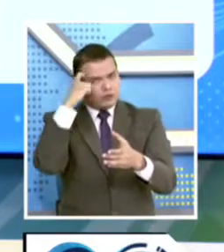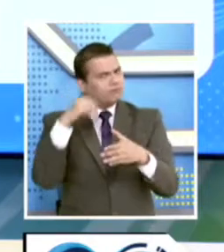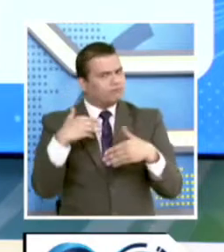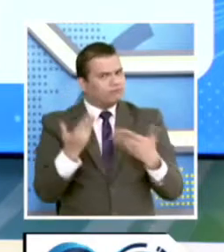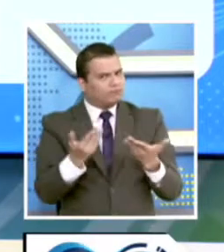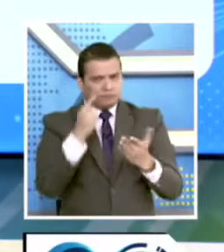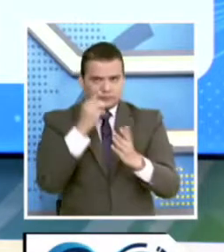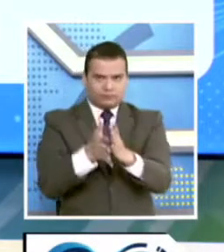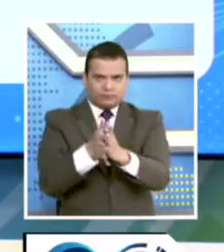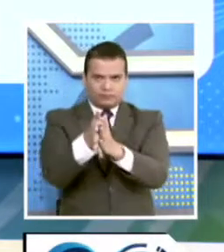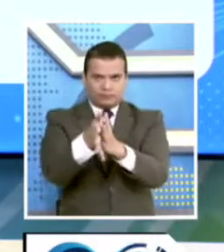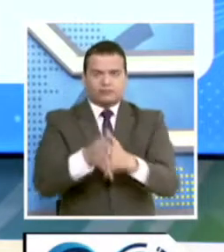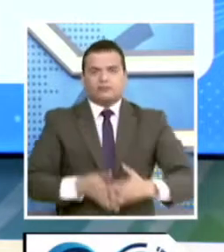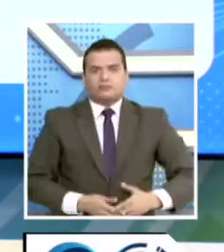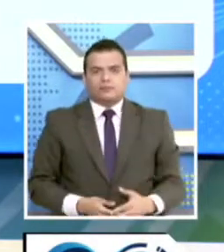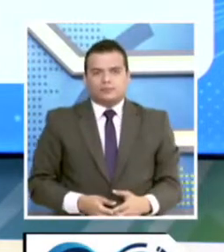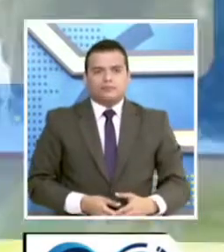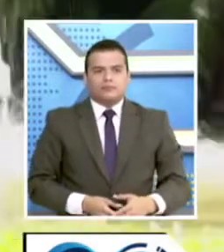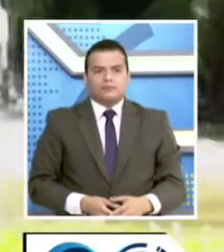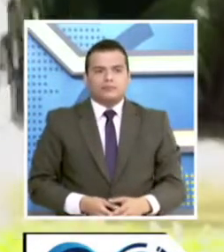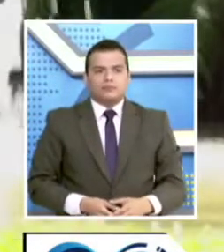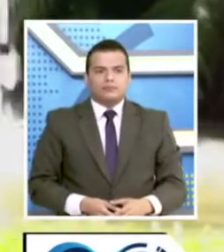Zapata nos tiene el siguiente reporte. Adelante, Jairo.